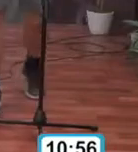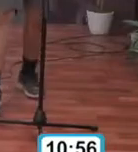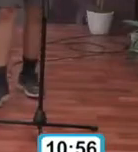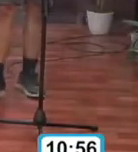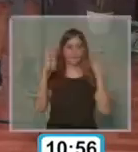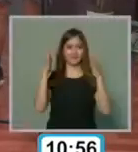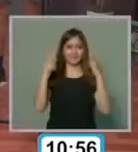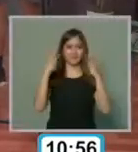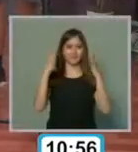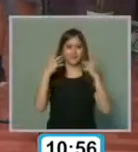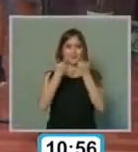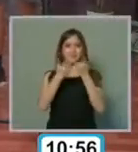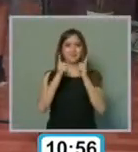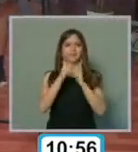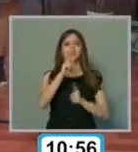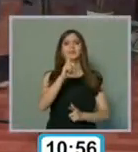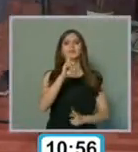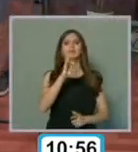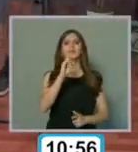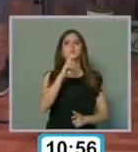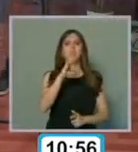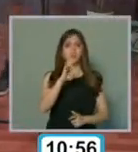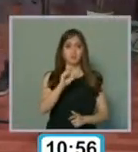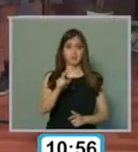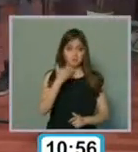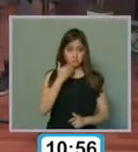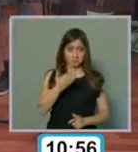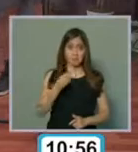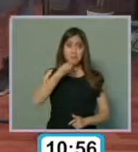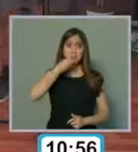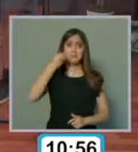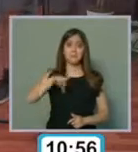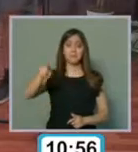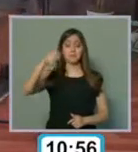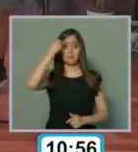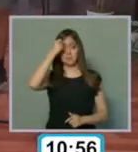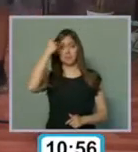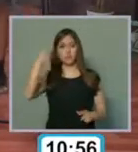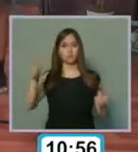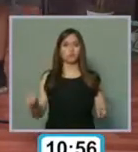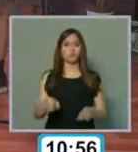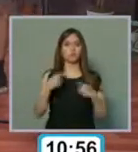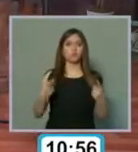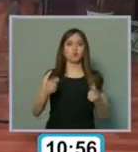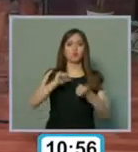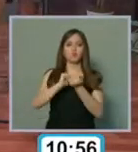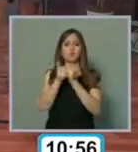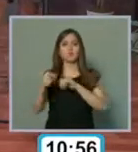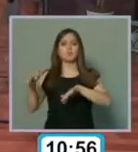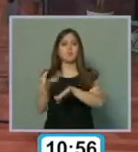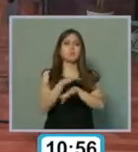¡Aplauso para De Corleones! ¡Muy bien! ¡Qué padre está su música, muchachos! Increíble. Muchas Esos gracias. matices de